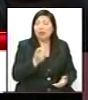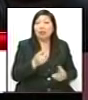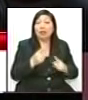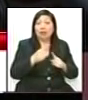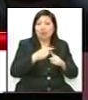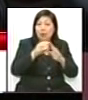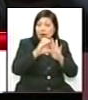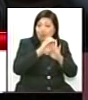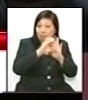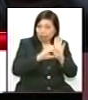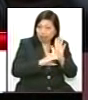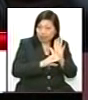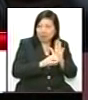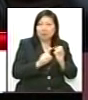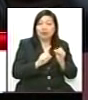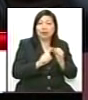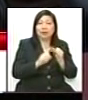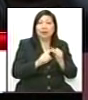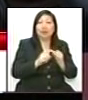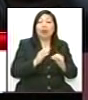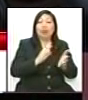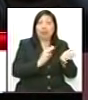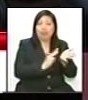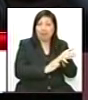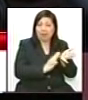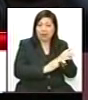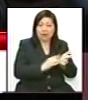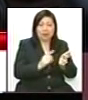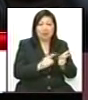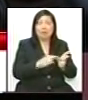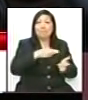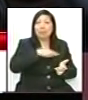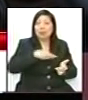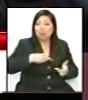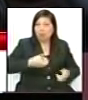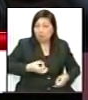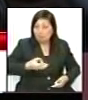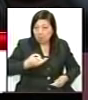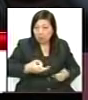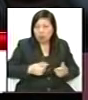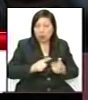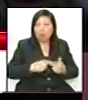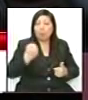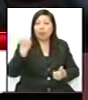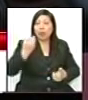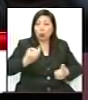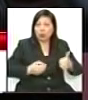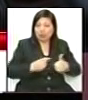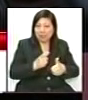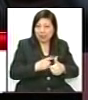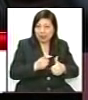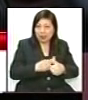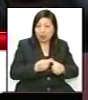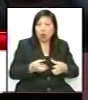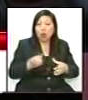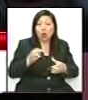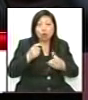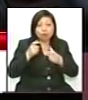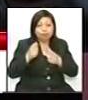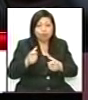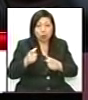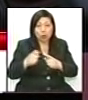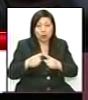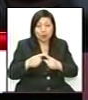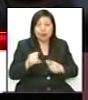Tribunal Constitucional, la Defensoría del Pueblo, el Ministerio Público, el Poder Judicial, la Contraloría General